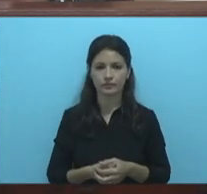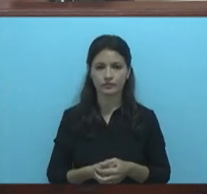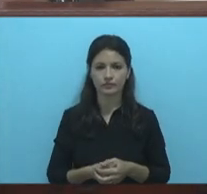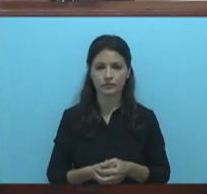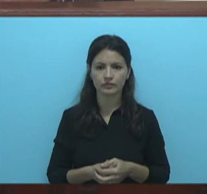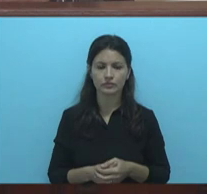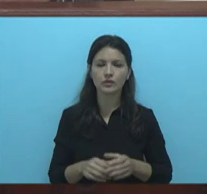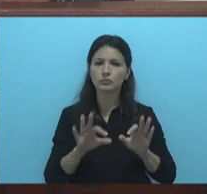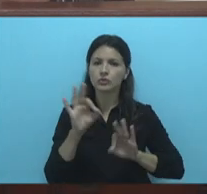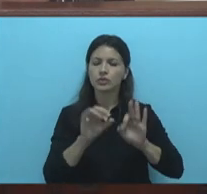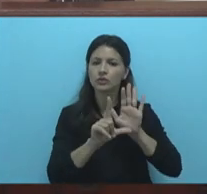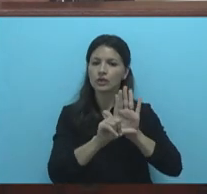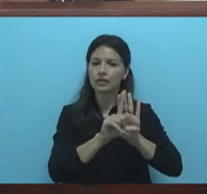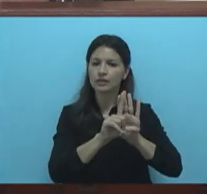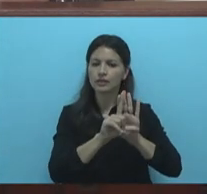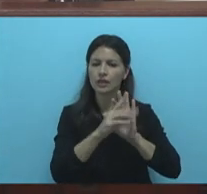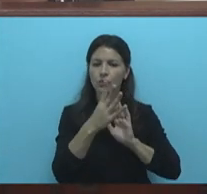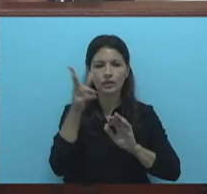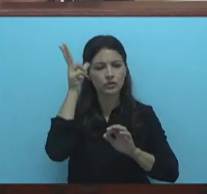El asunto número uno es el proyecto de ley